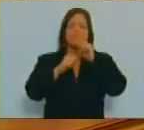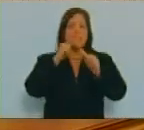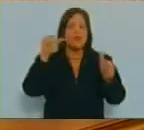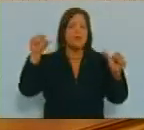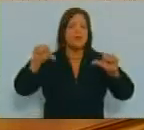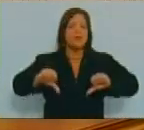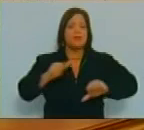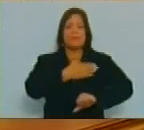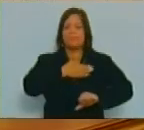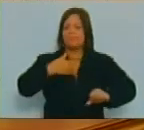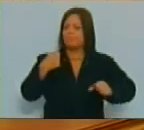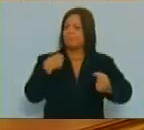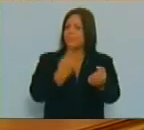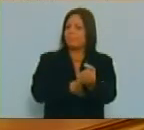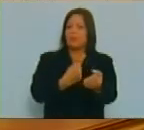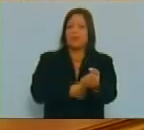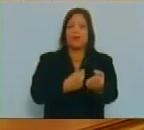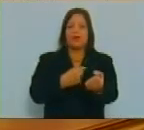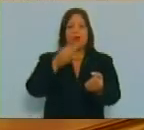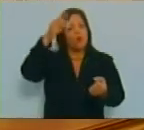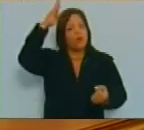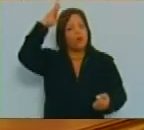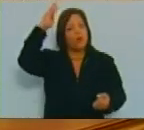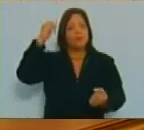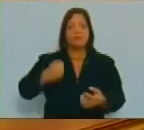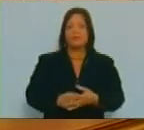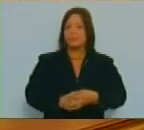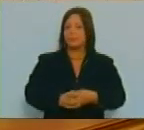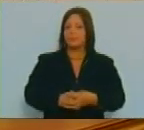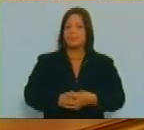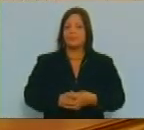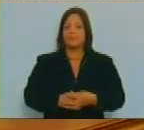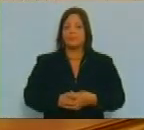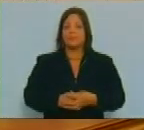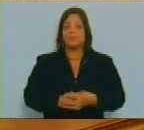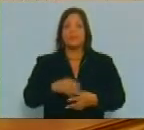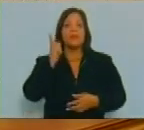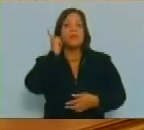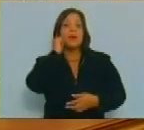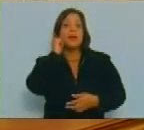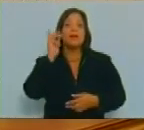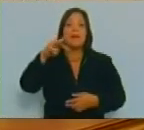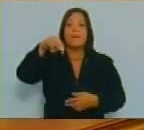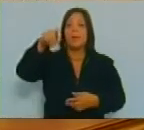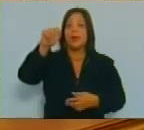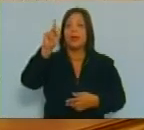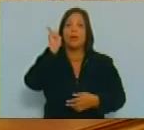en nuestro querido hermano robert serra y de maría herrera